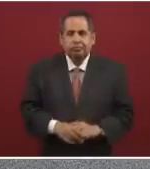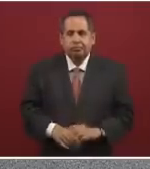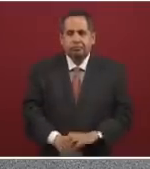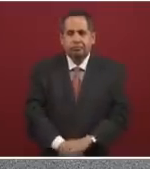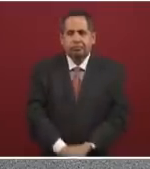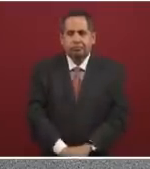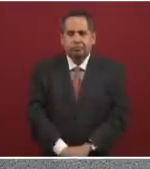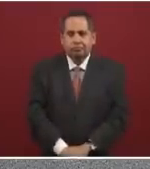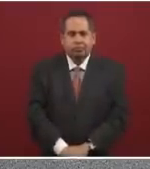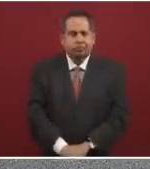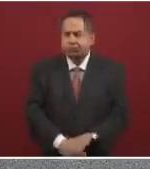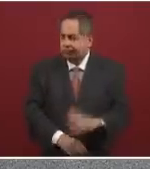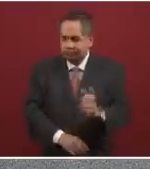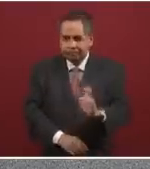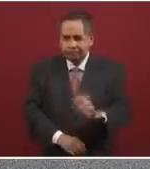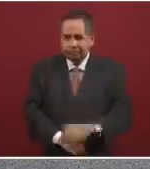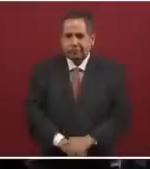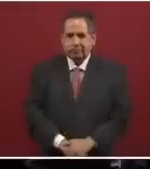No,